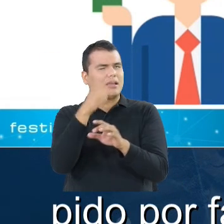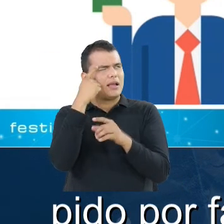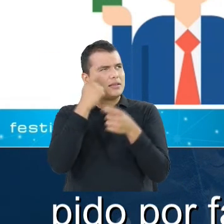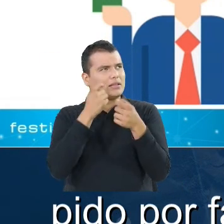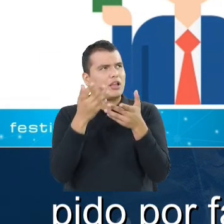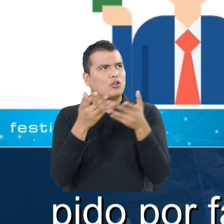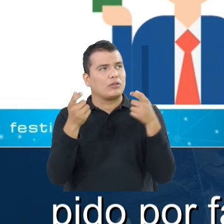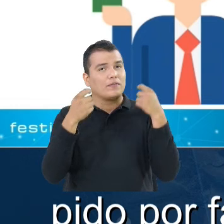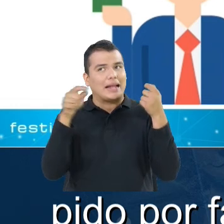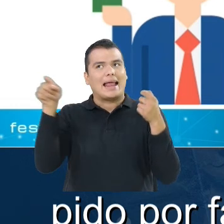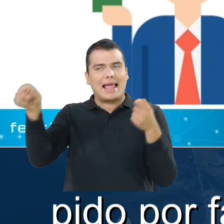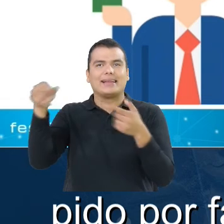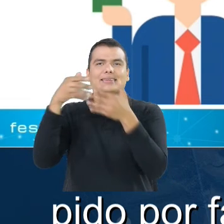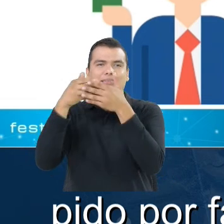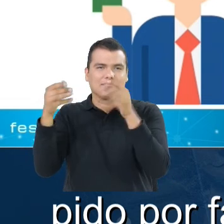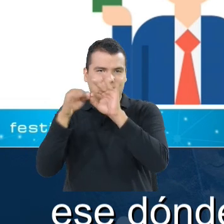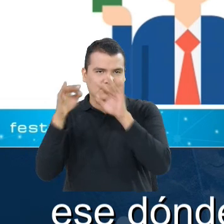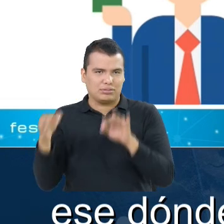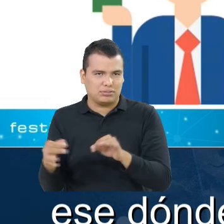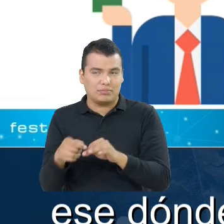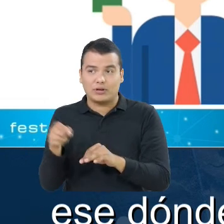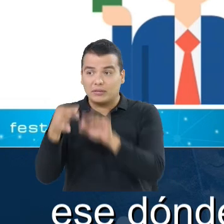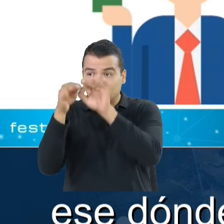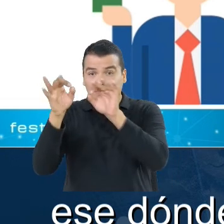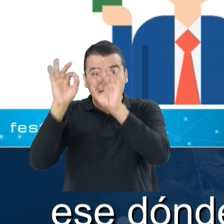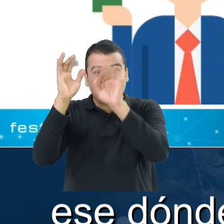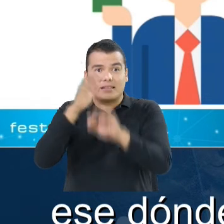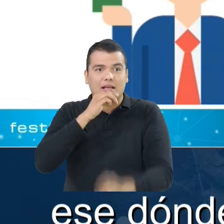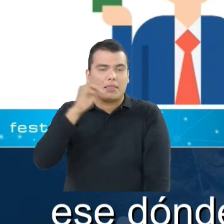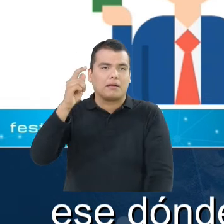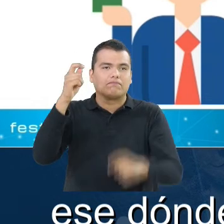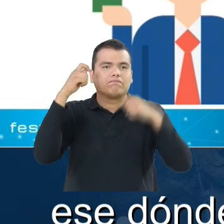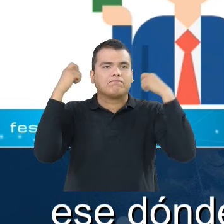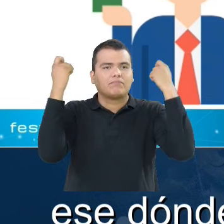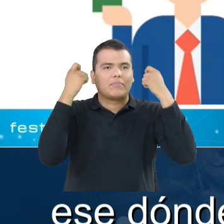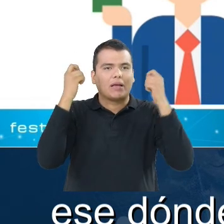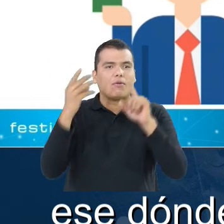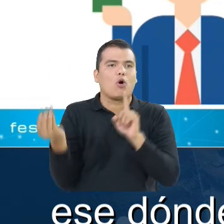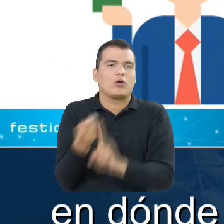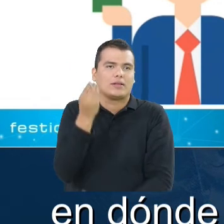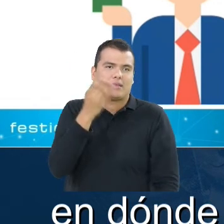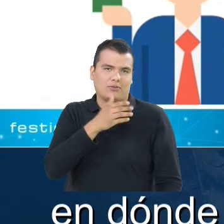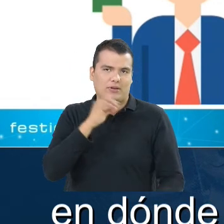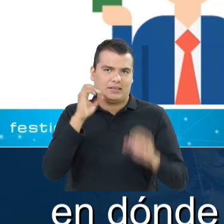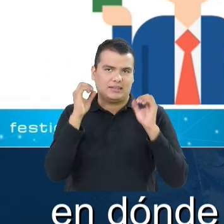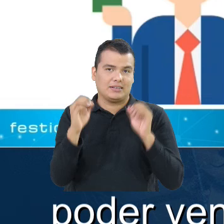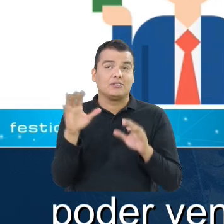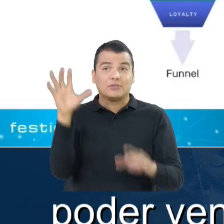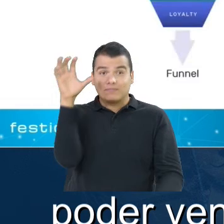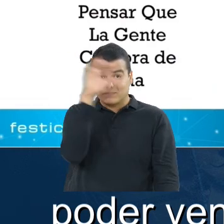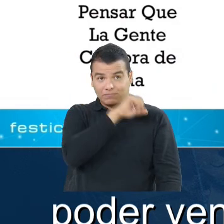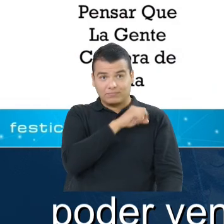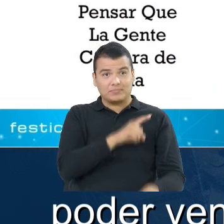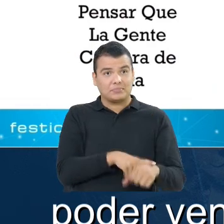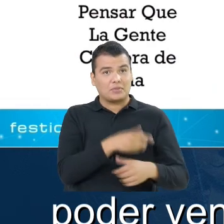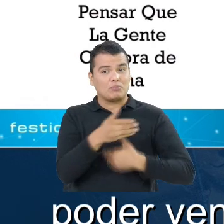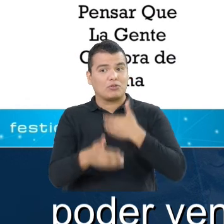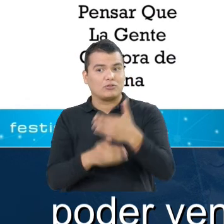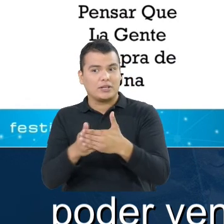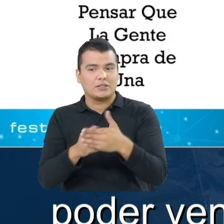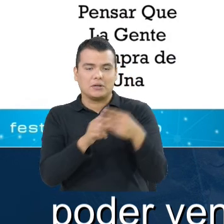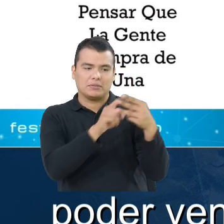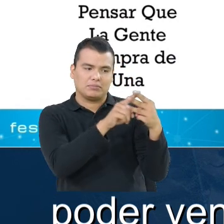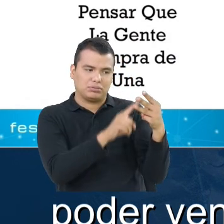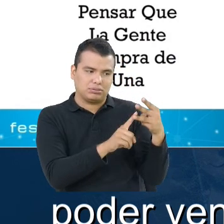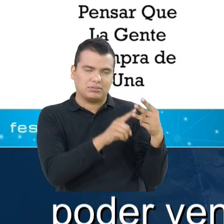en el dónde, el producto casi que no se va a poder vender y no se va a poder diferenciar del mercado. Entonces, así podemos resolver, me vuelvo un